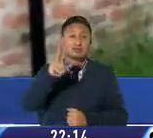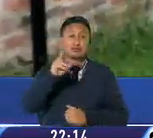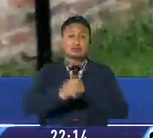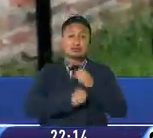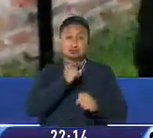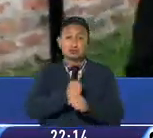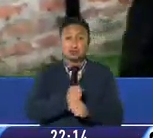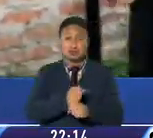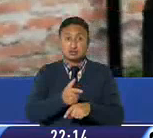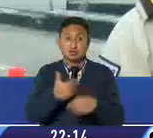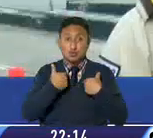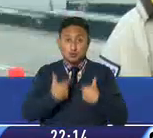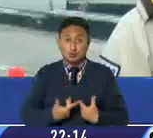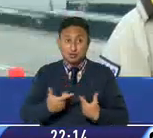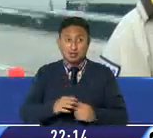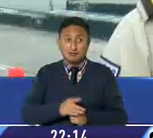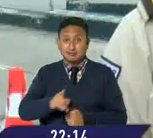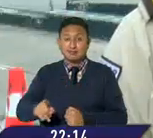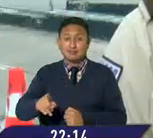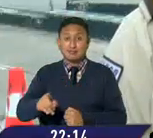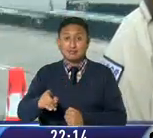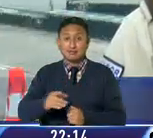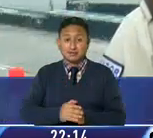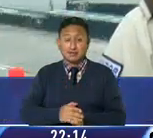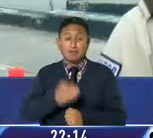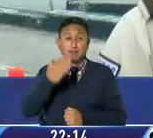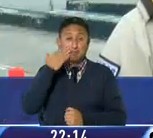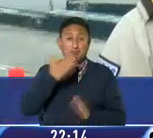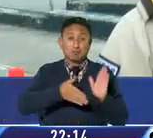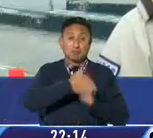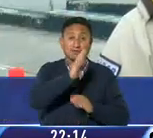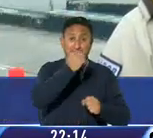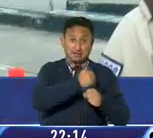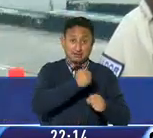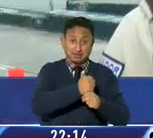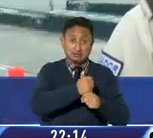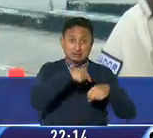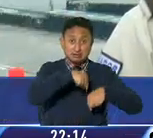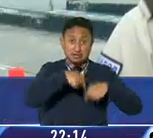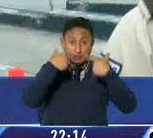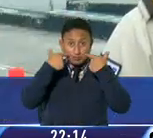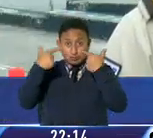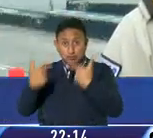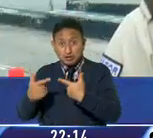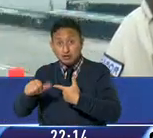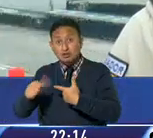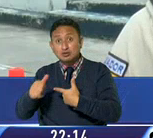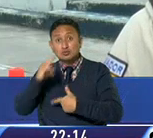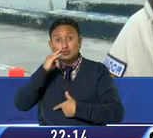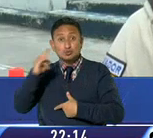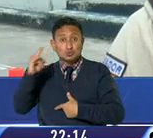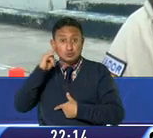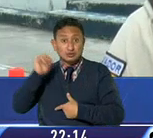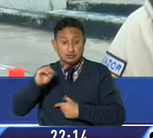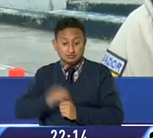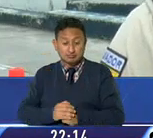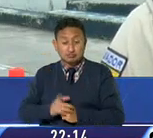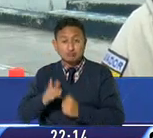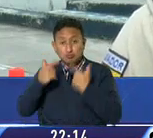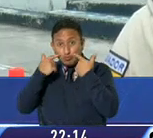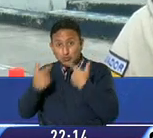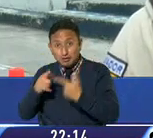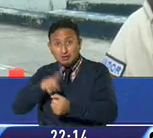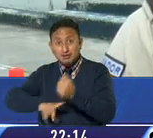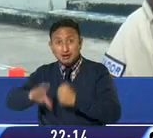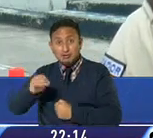sumergido en el agua. Su madre tuvo que salir a trabajar y dejó bajo cuidado de otros niños. Tenía que cuidar a su